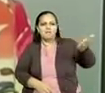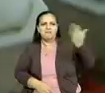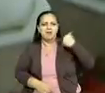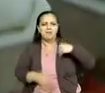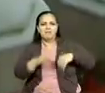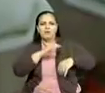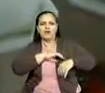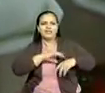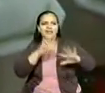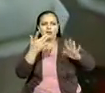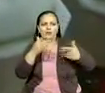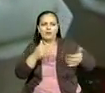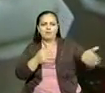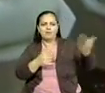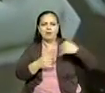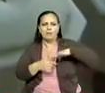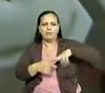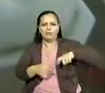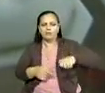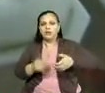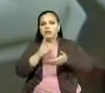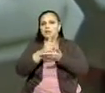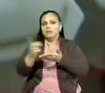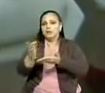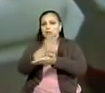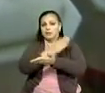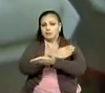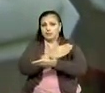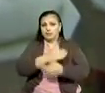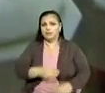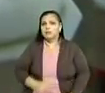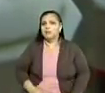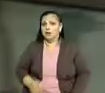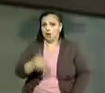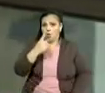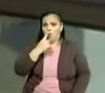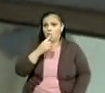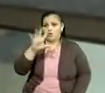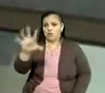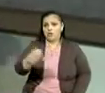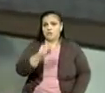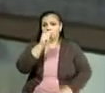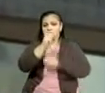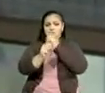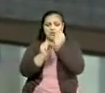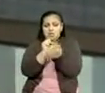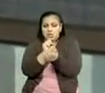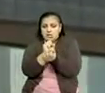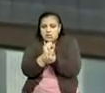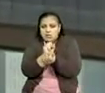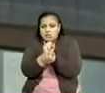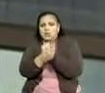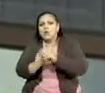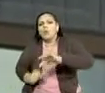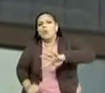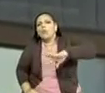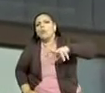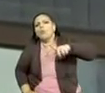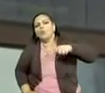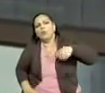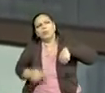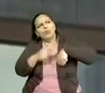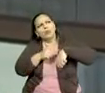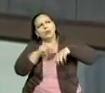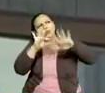robado. Porque, por ejemplo, la semana pasada a un señor lo amarraron y lo dejaron amarrado y le robaron por venir a abrir a las 8 de la